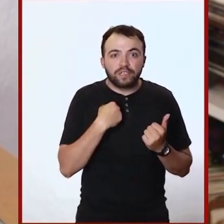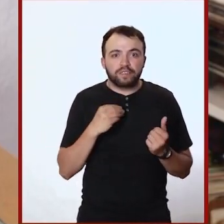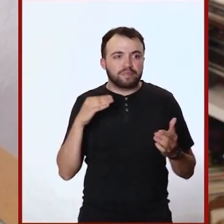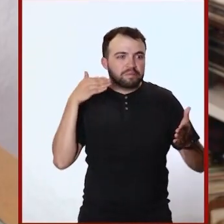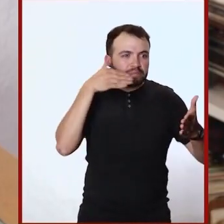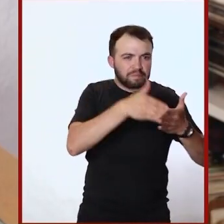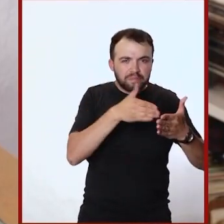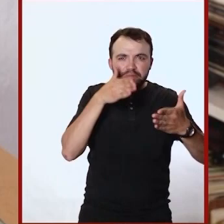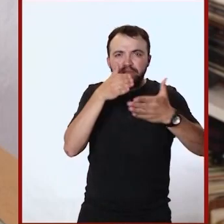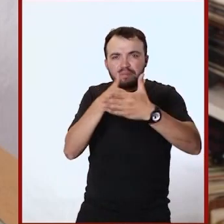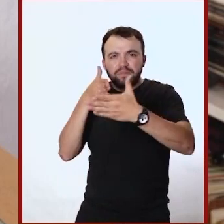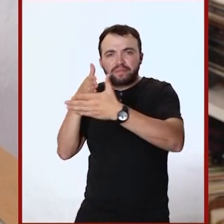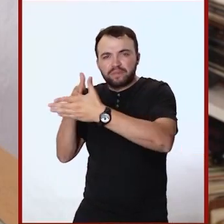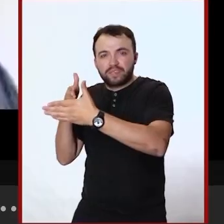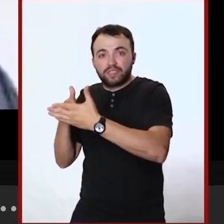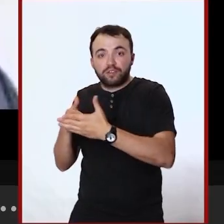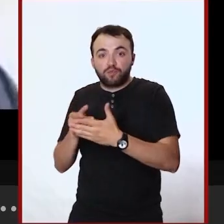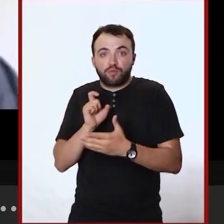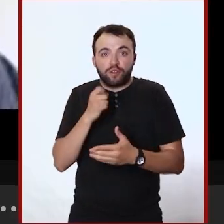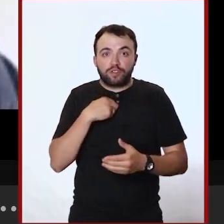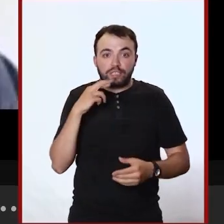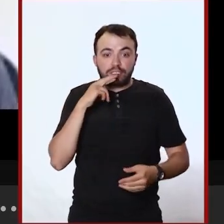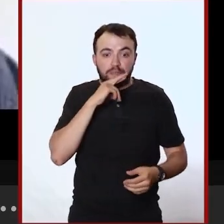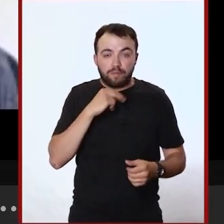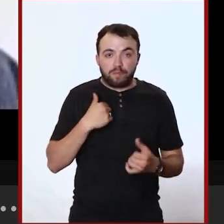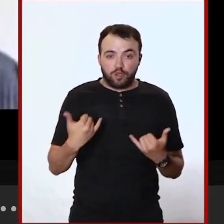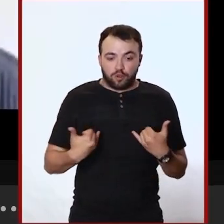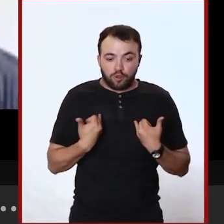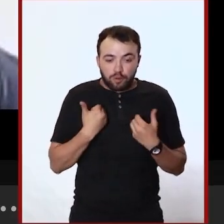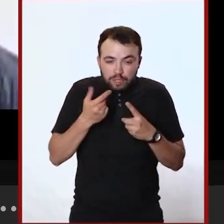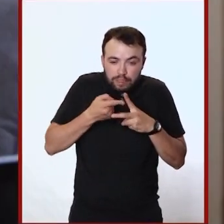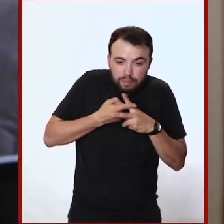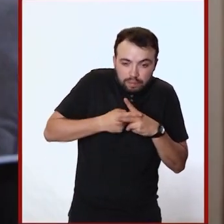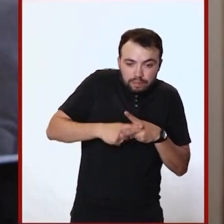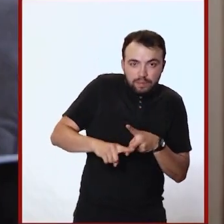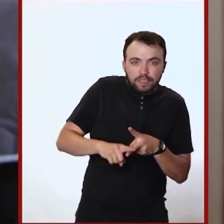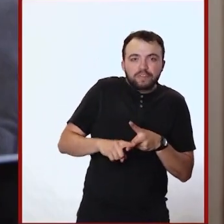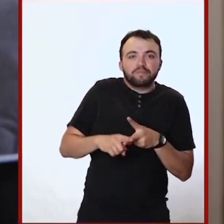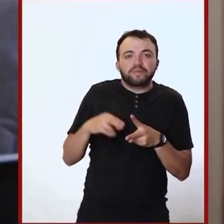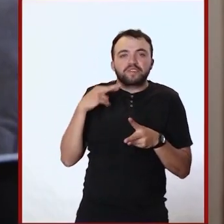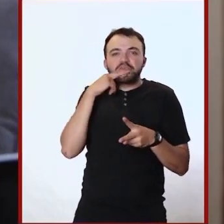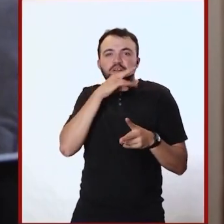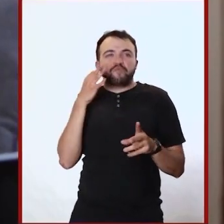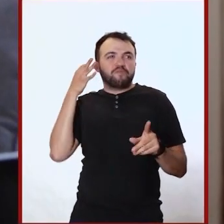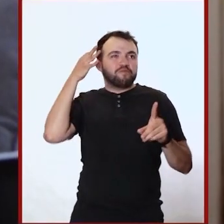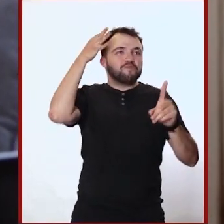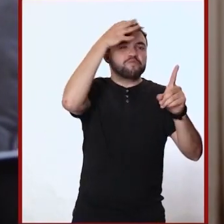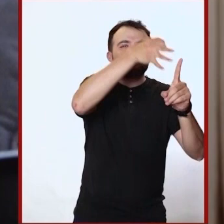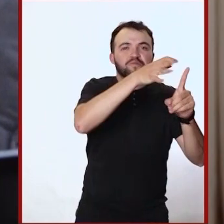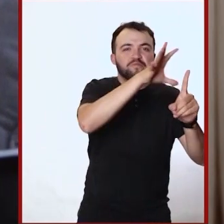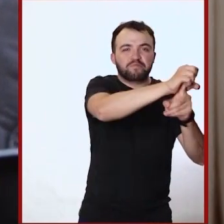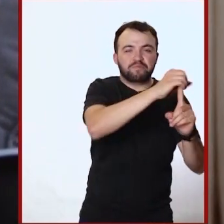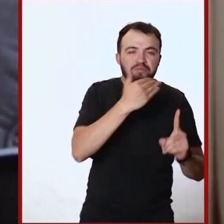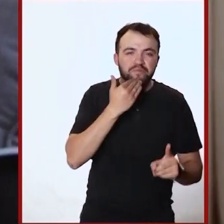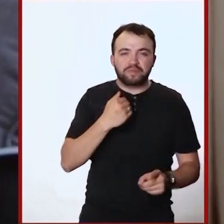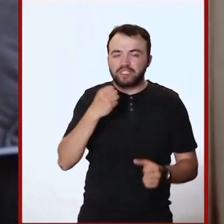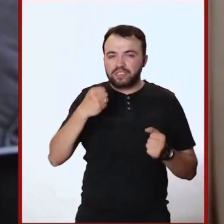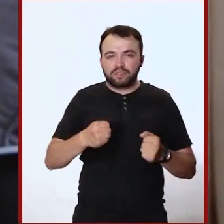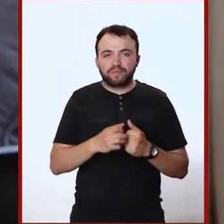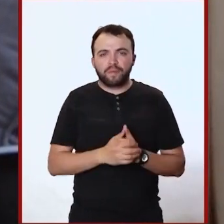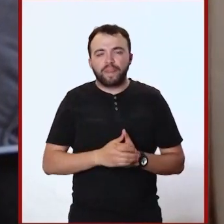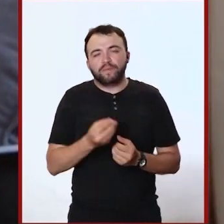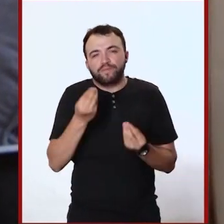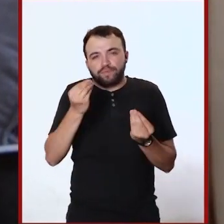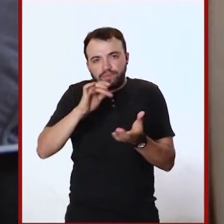incorporarnos, y entre más rápido empecemos, más rápido también accederemos a oportunidades, ¿no? Vale. Oye, Manuel, pues muchísimas gracias. Gracias por esta